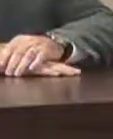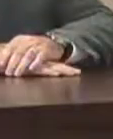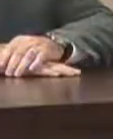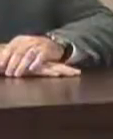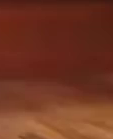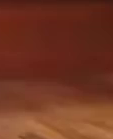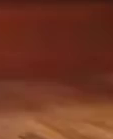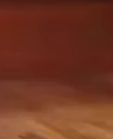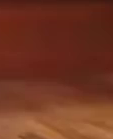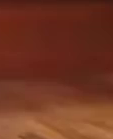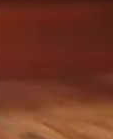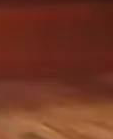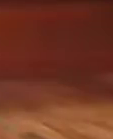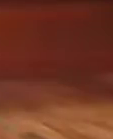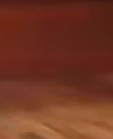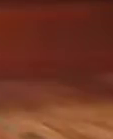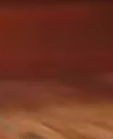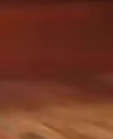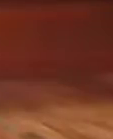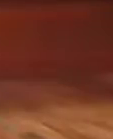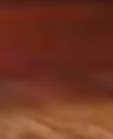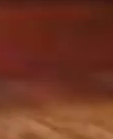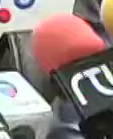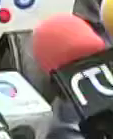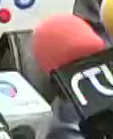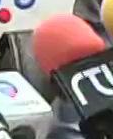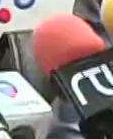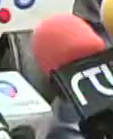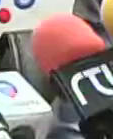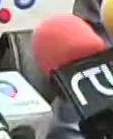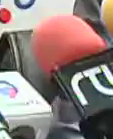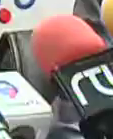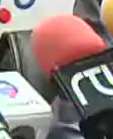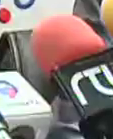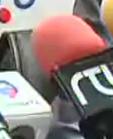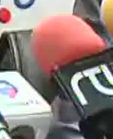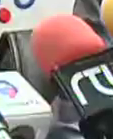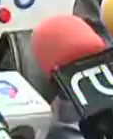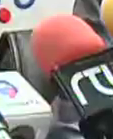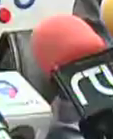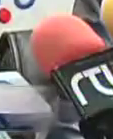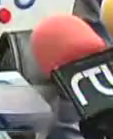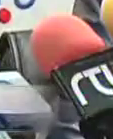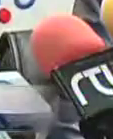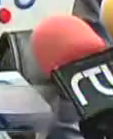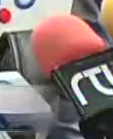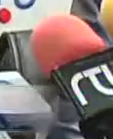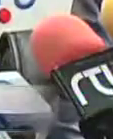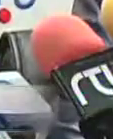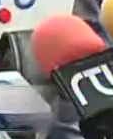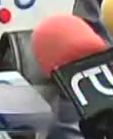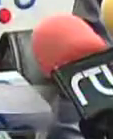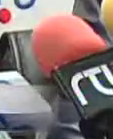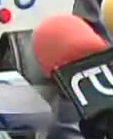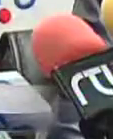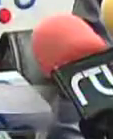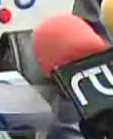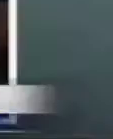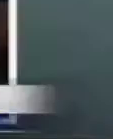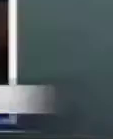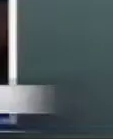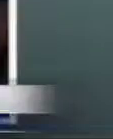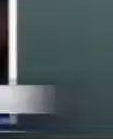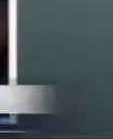están en el país para apoyar en el proceso de investigación. Vinimos a entregar una asistencia judicial tramitada por Panamá en relación con ese